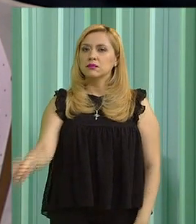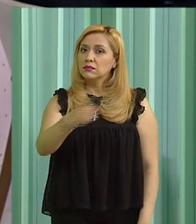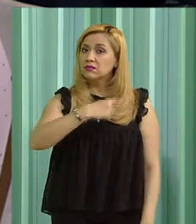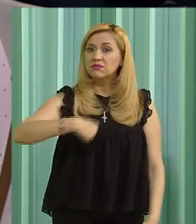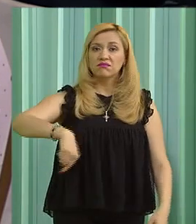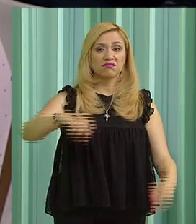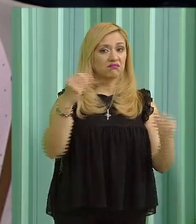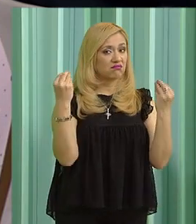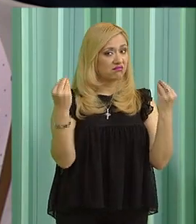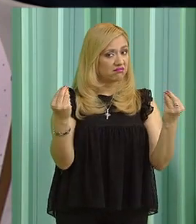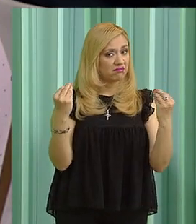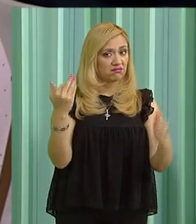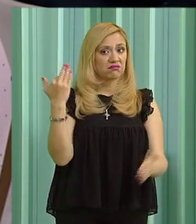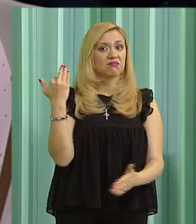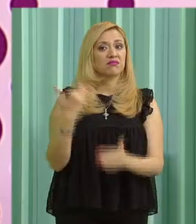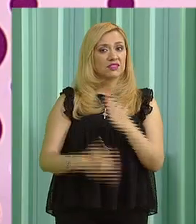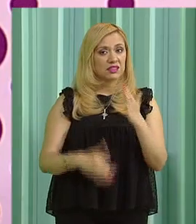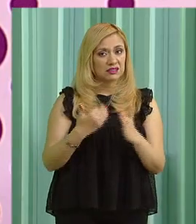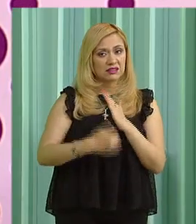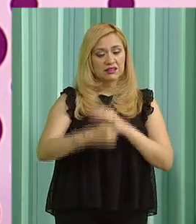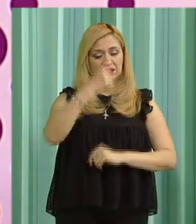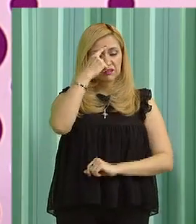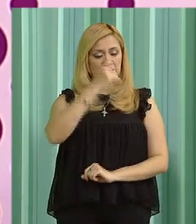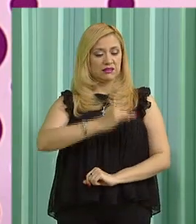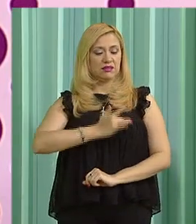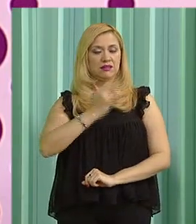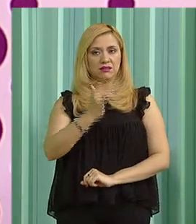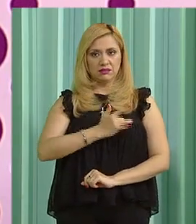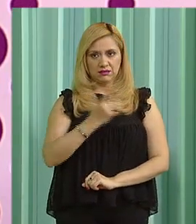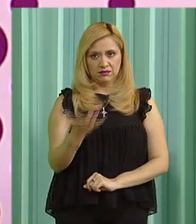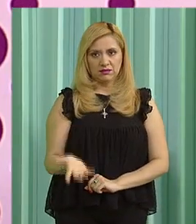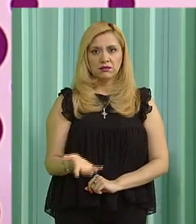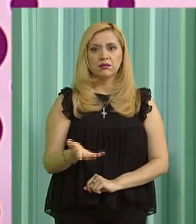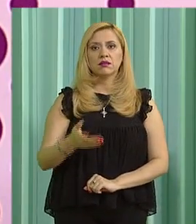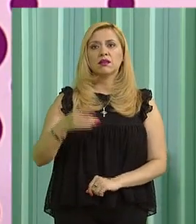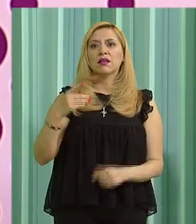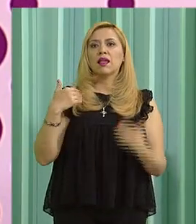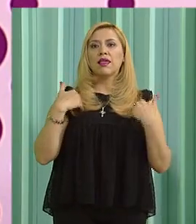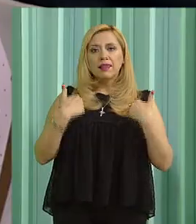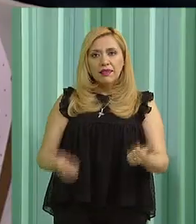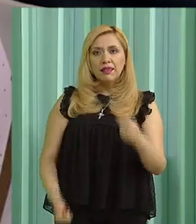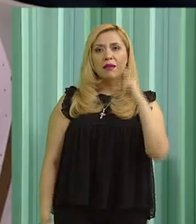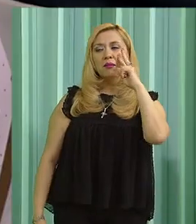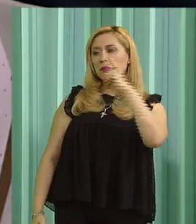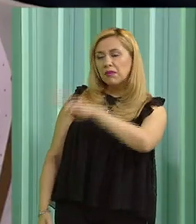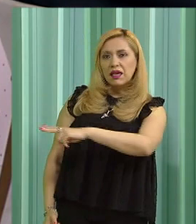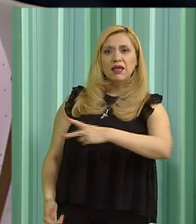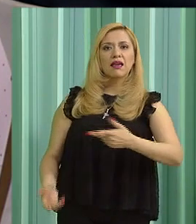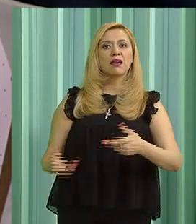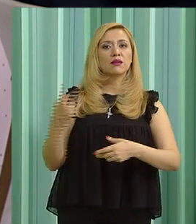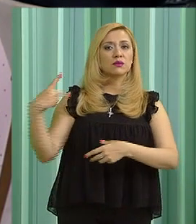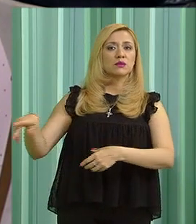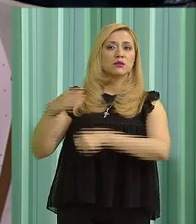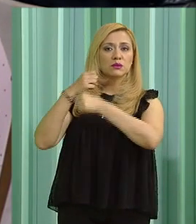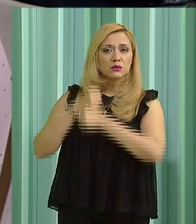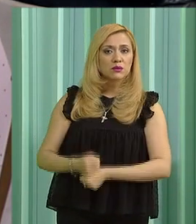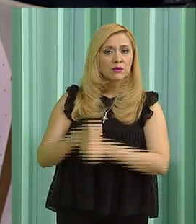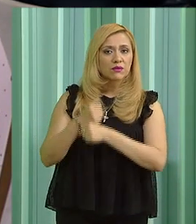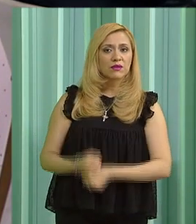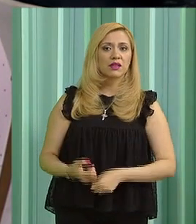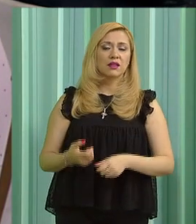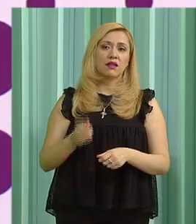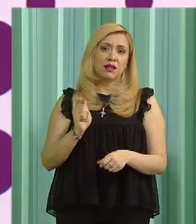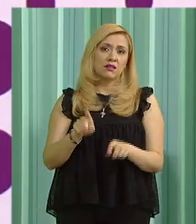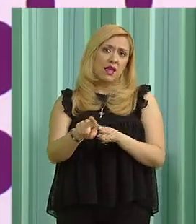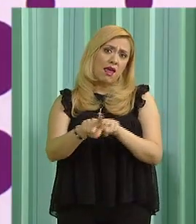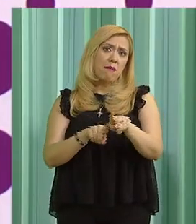que pues todas las personas que estamos en este país podamos entender la situación por la que están pasando nuestros hermanos